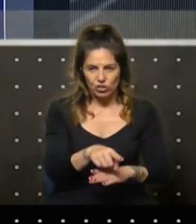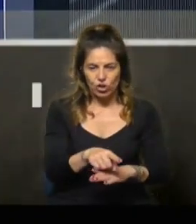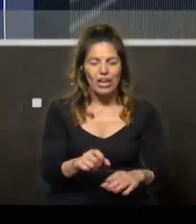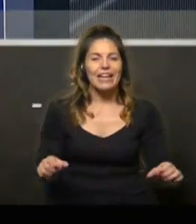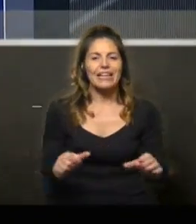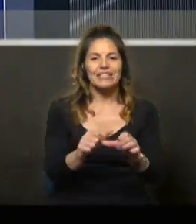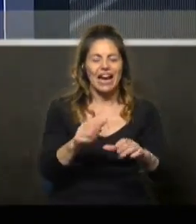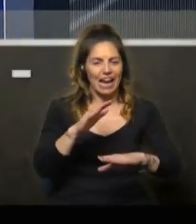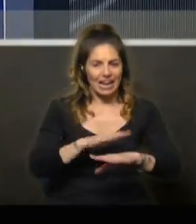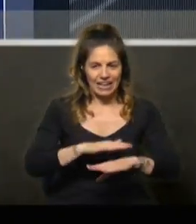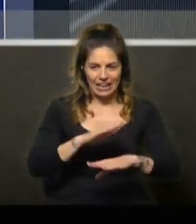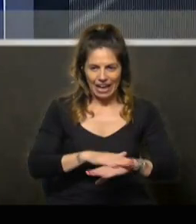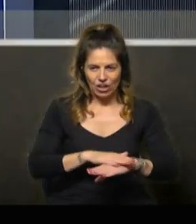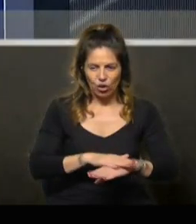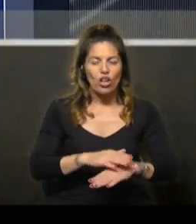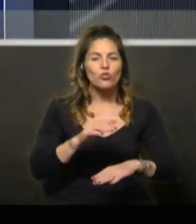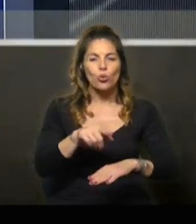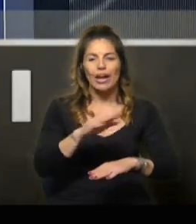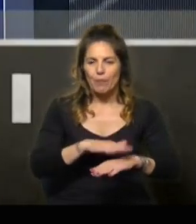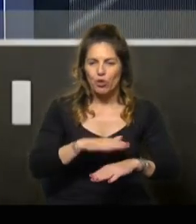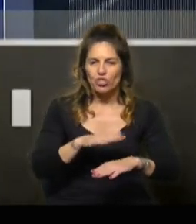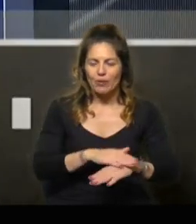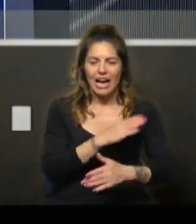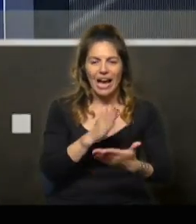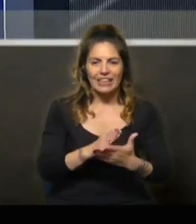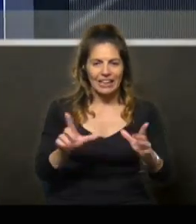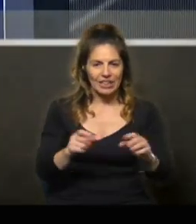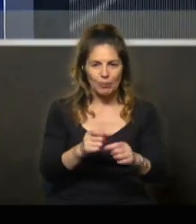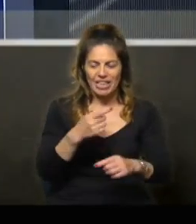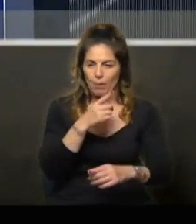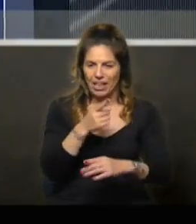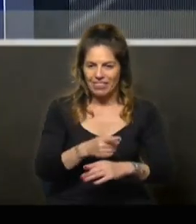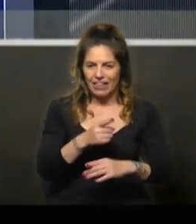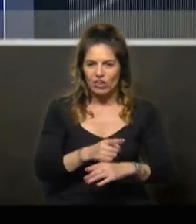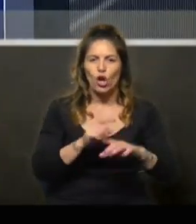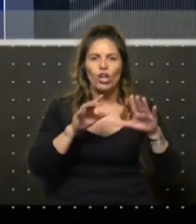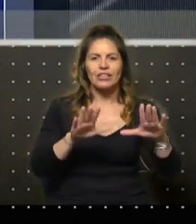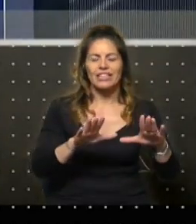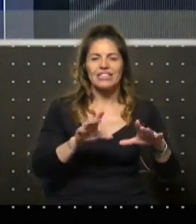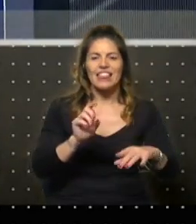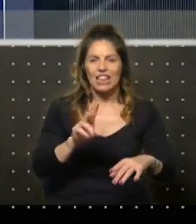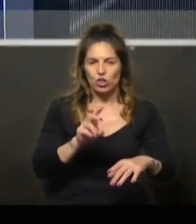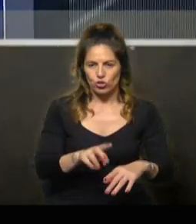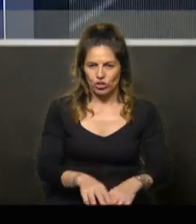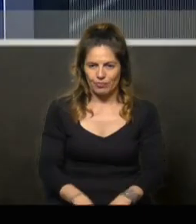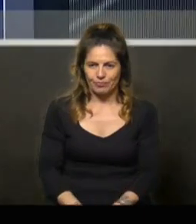se hagan cargo de su responsabilidad hasta el final del mandato del 10 del